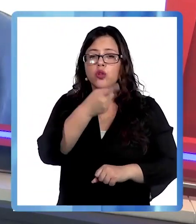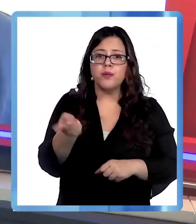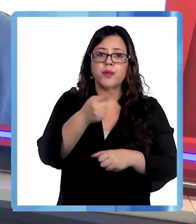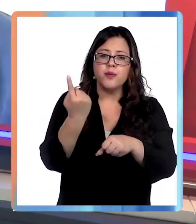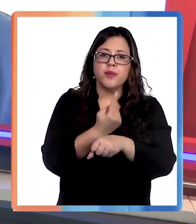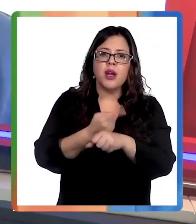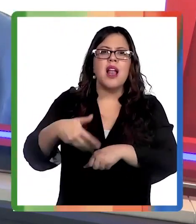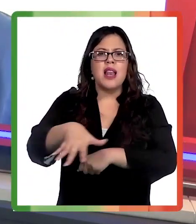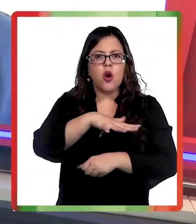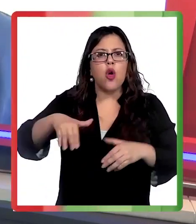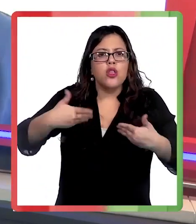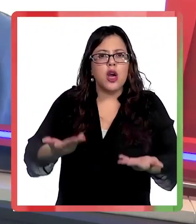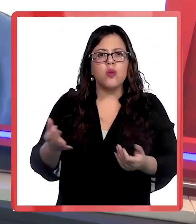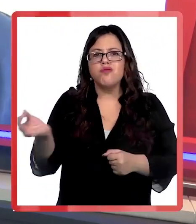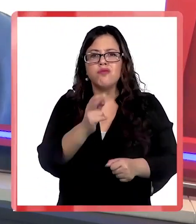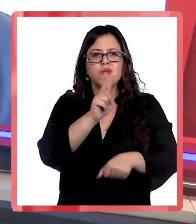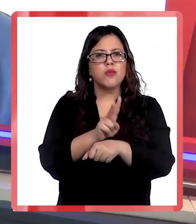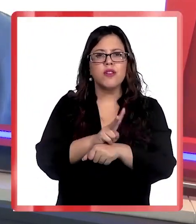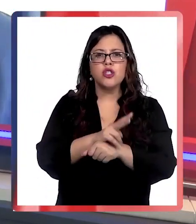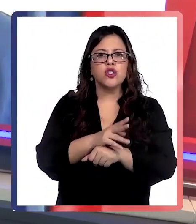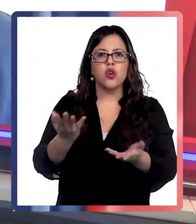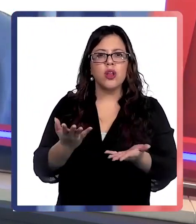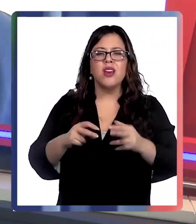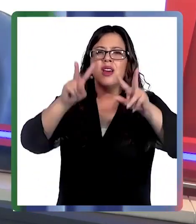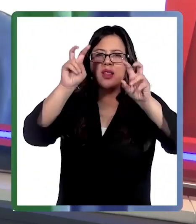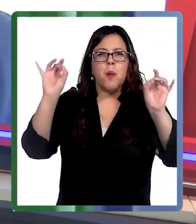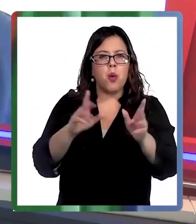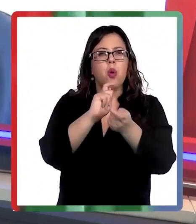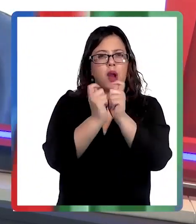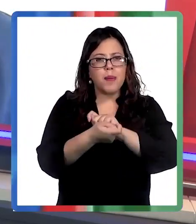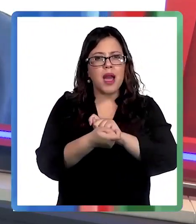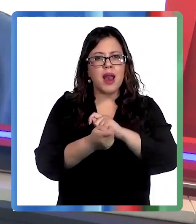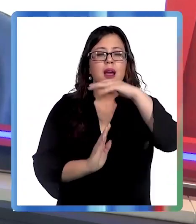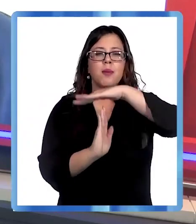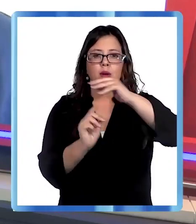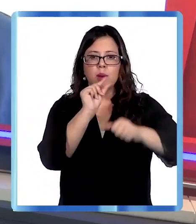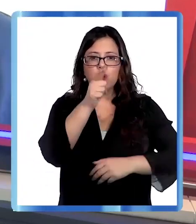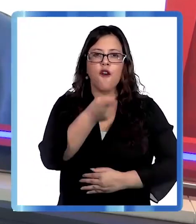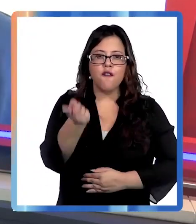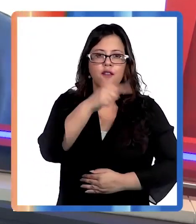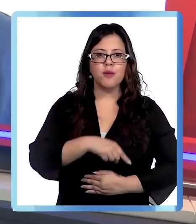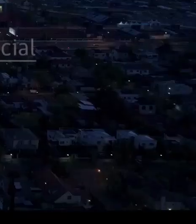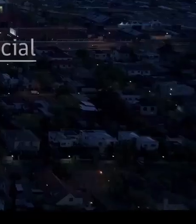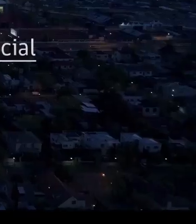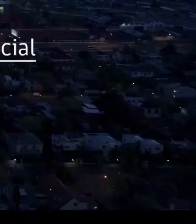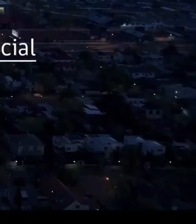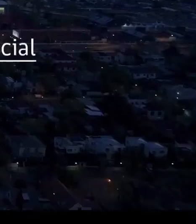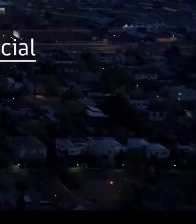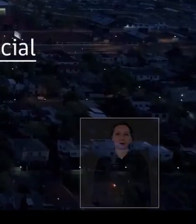viviendo y qué dicen los profesores, qué aspectos podrían mejorar. Pausa y regresamos.